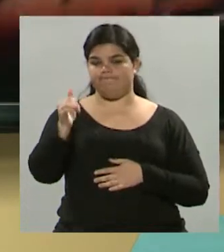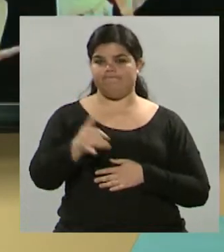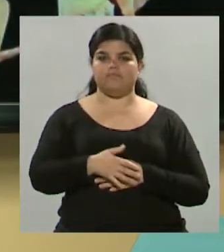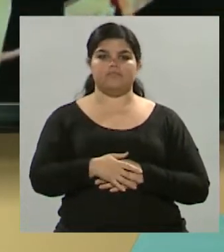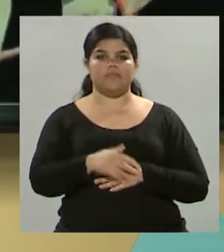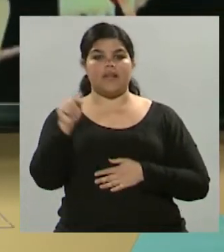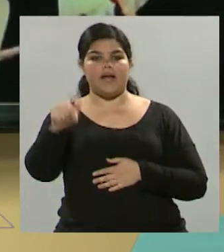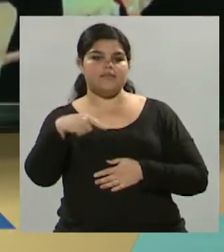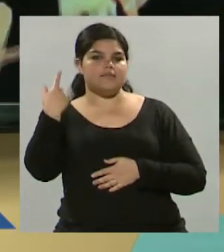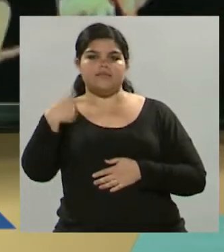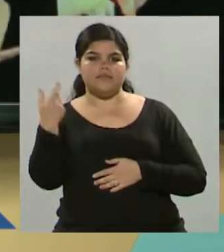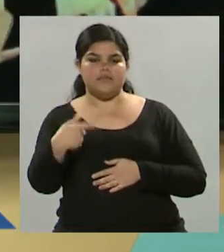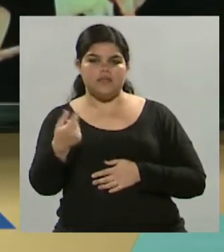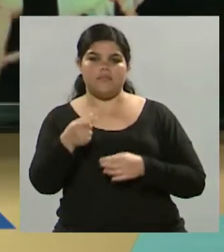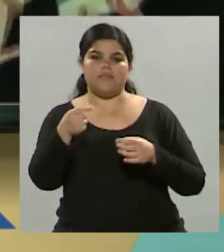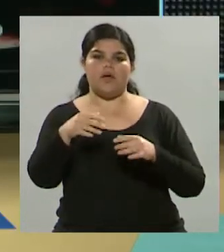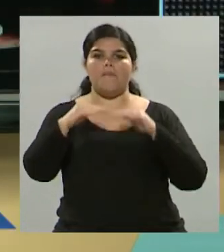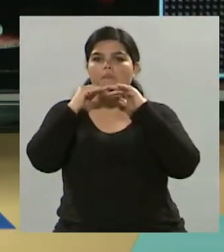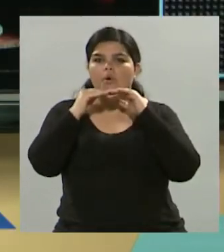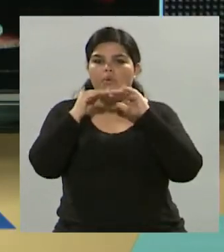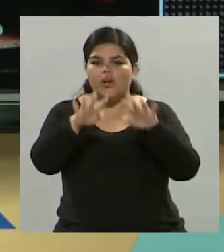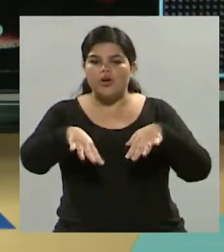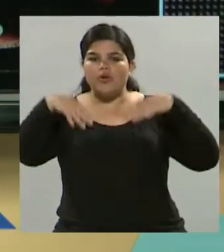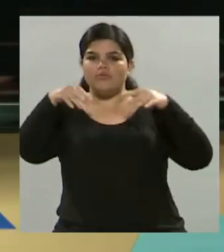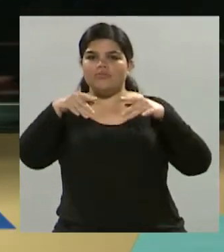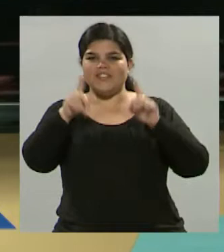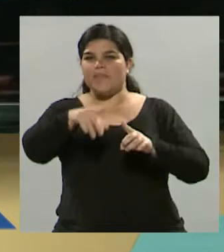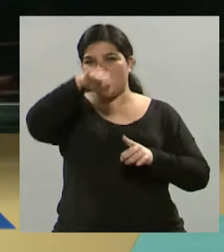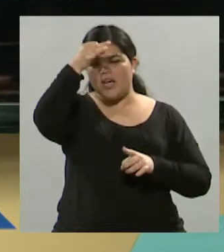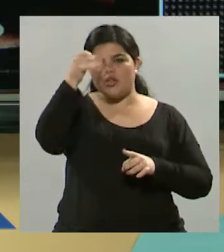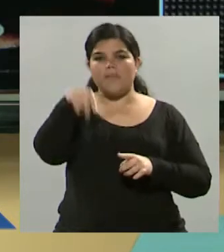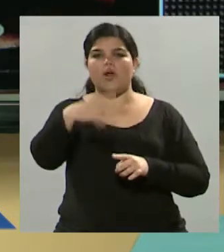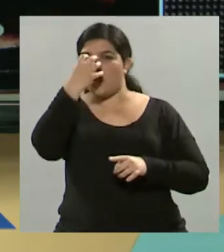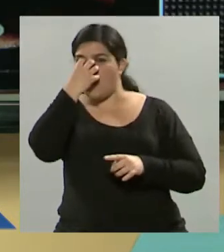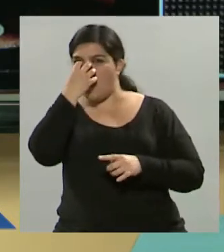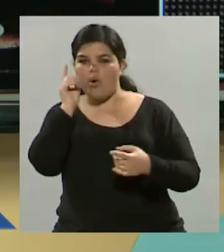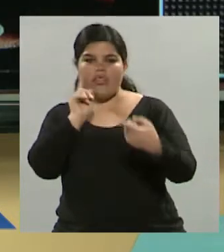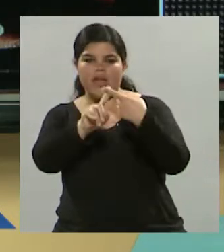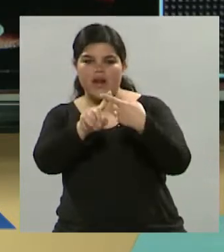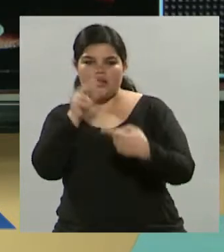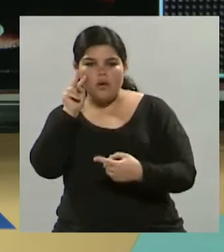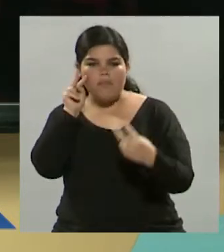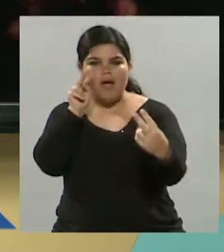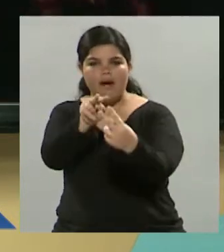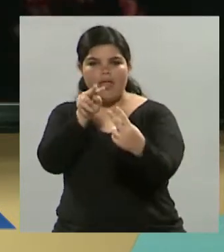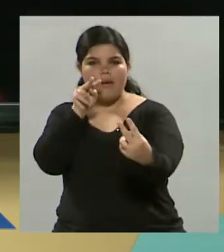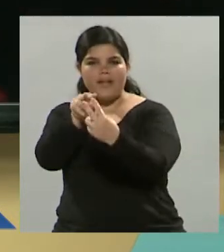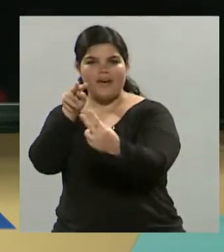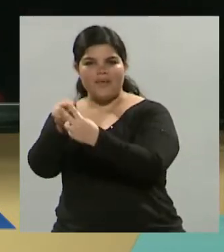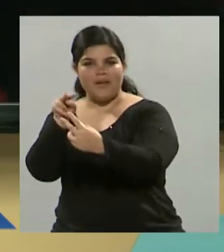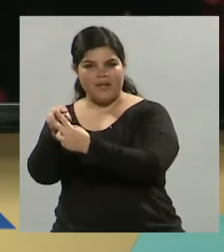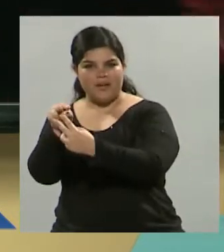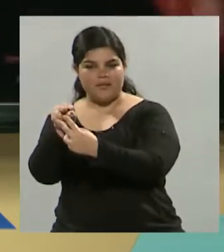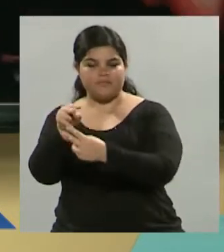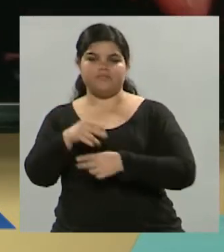trabaja con el público, a pesar de que el teatro también, en forma más directa del contacto con la mirada. Entonces, todo lo que